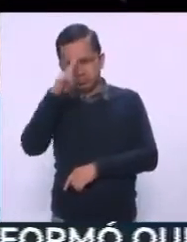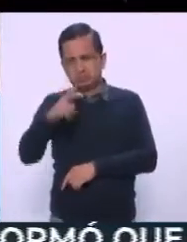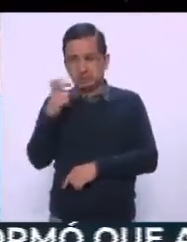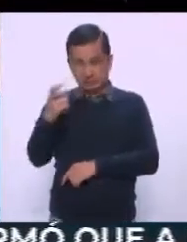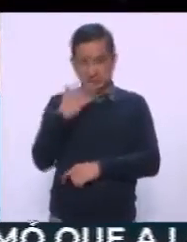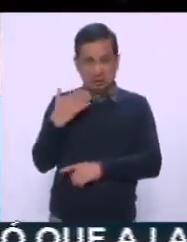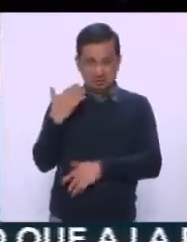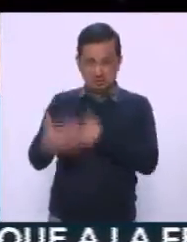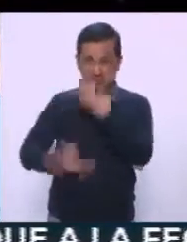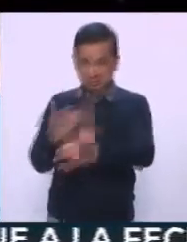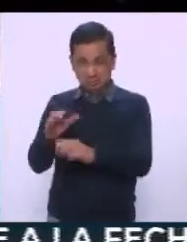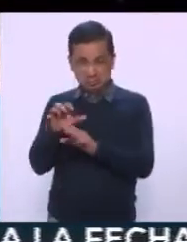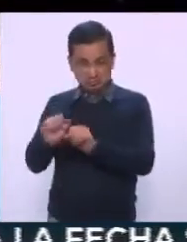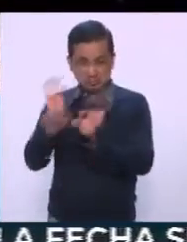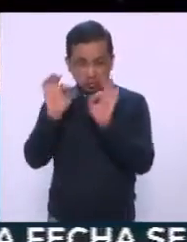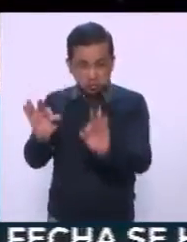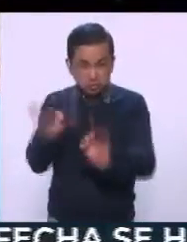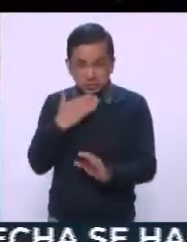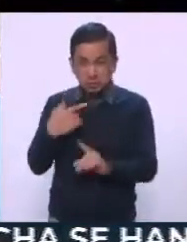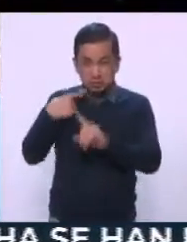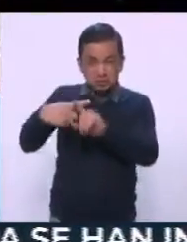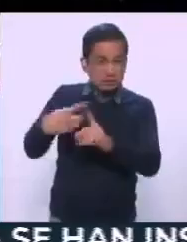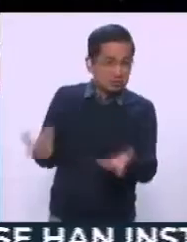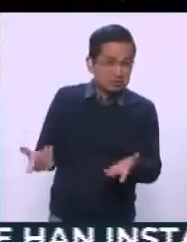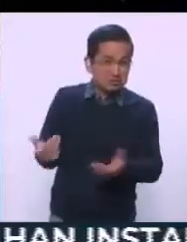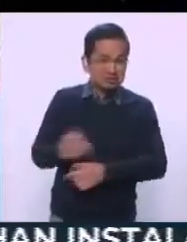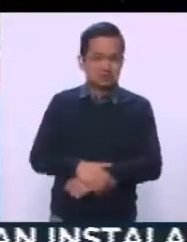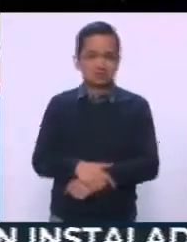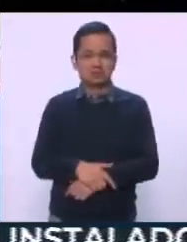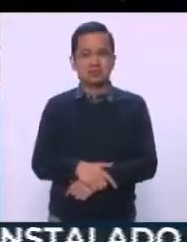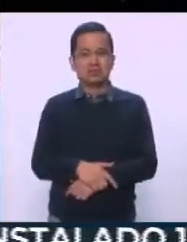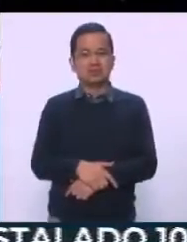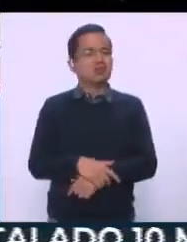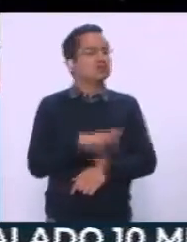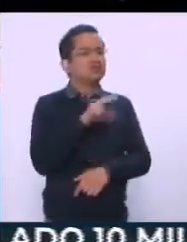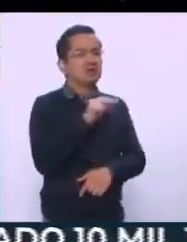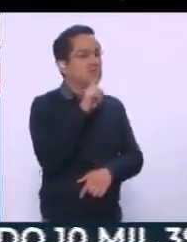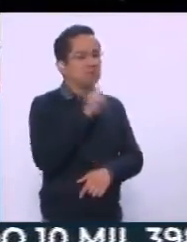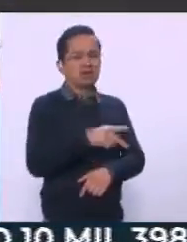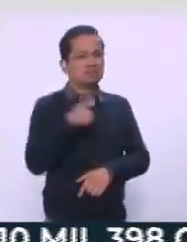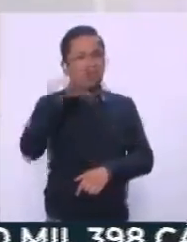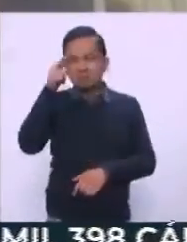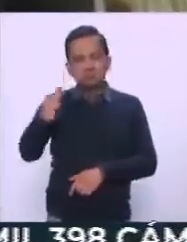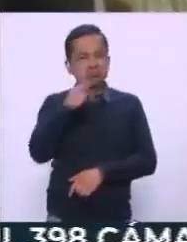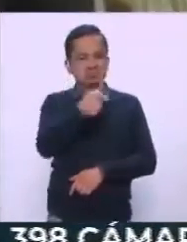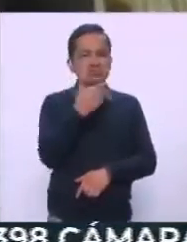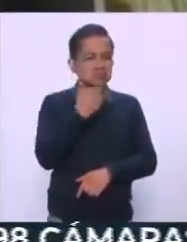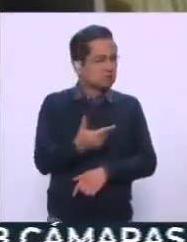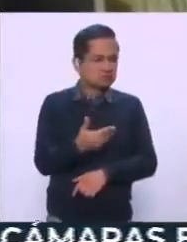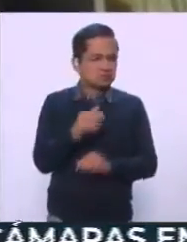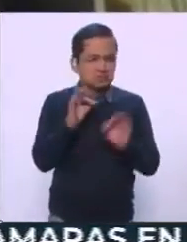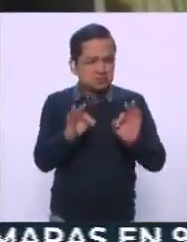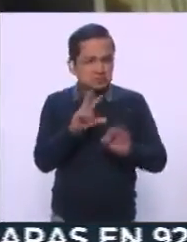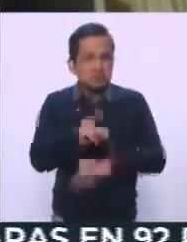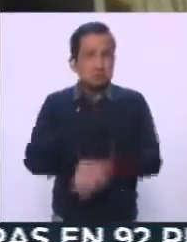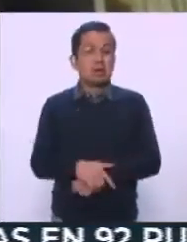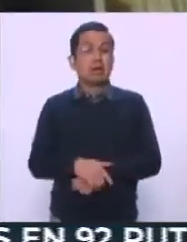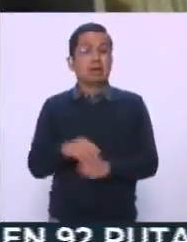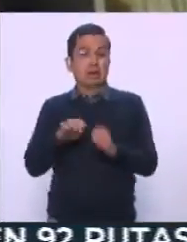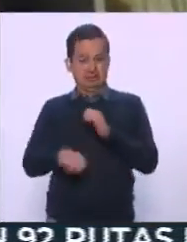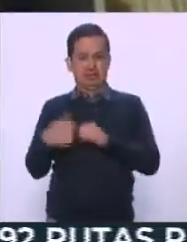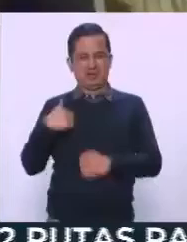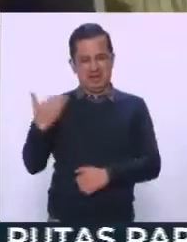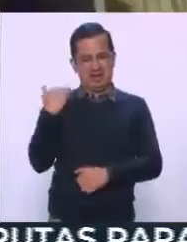son necesariamente efectivas tampoco. No, claramente no. O sea, pues, está el tema, por ejemplo, pues de la positividad, ¿no? Que